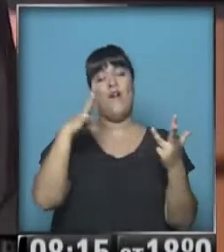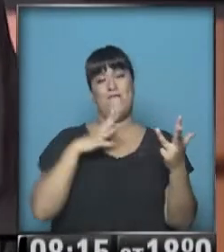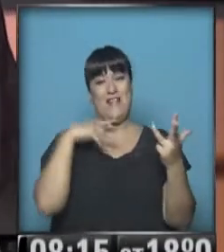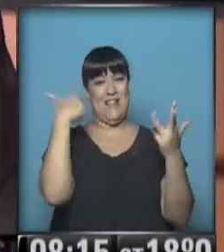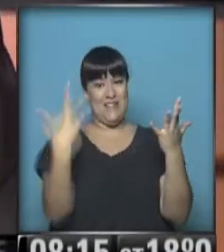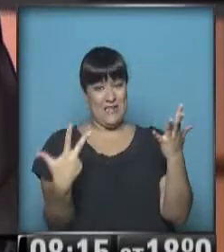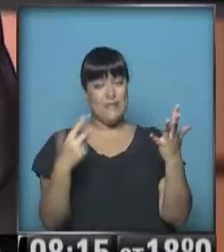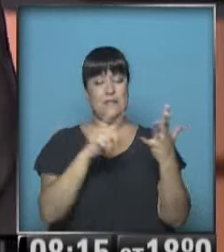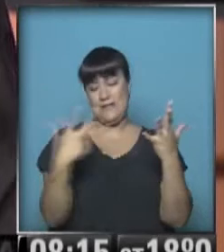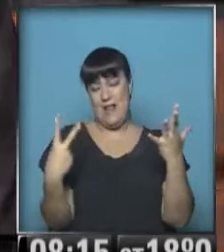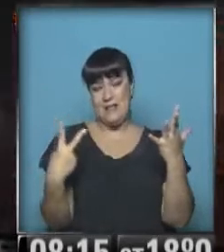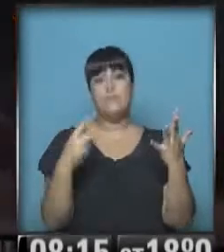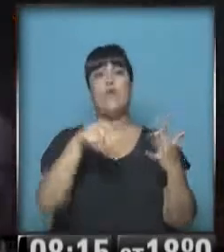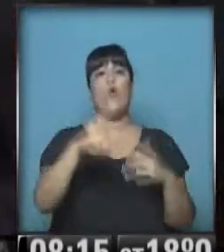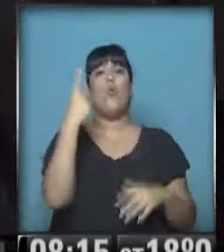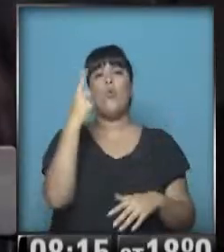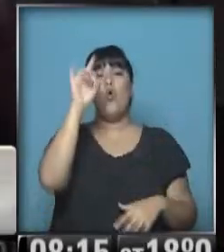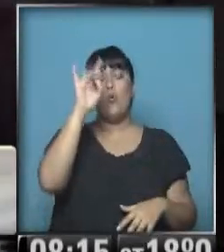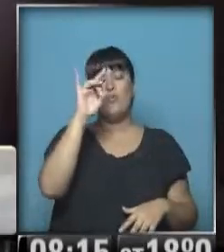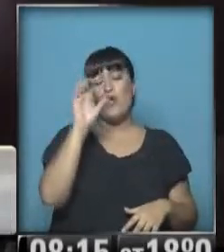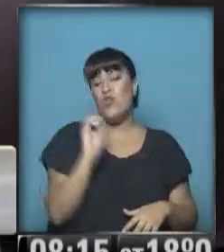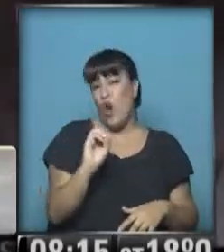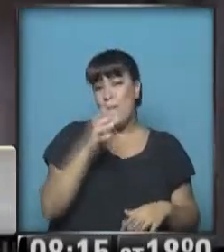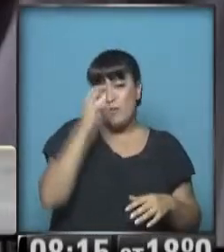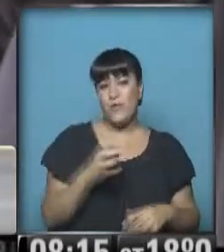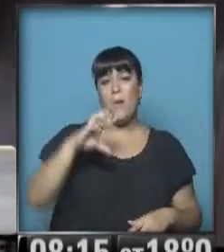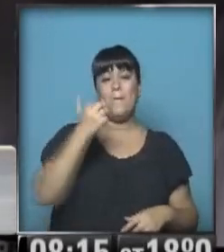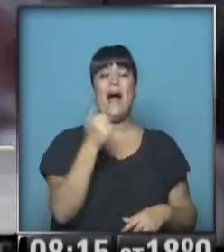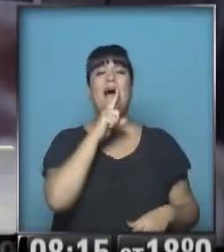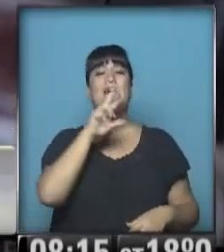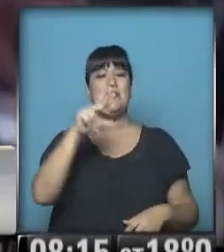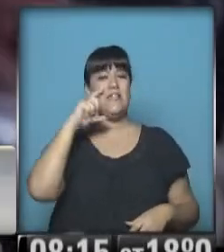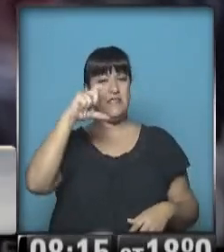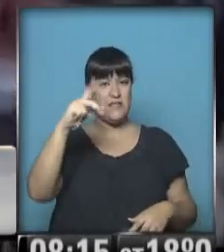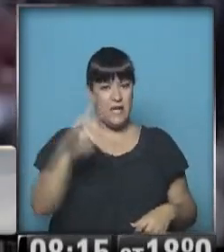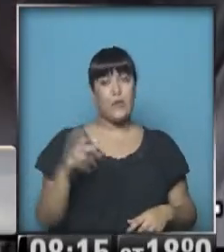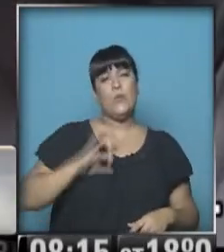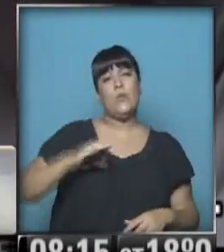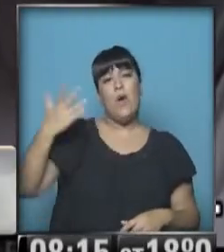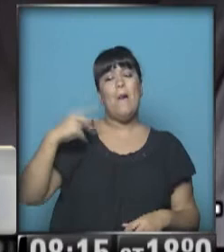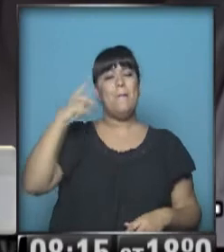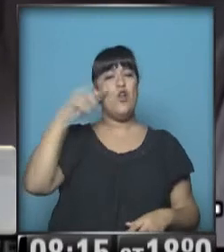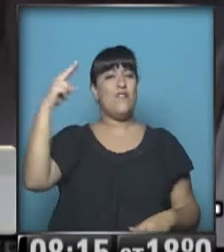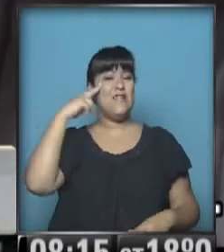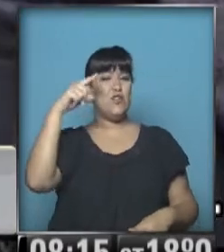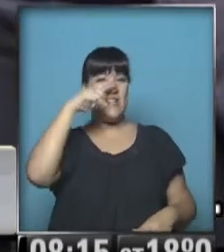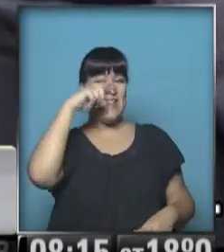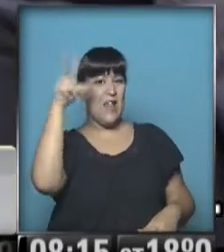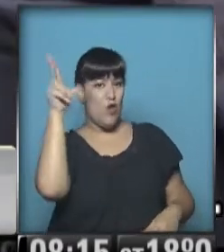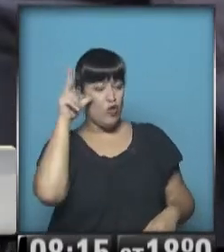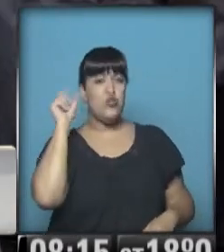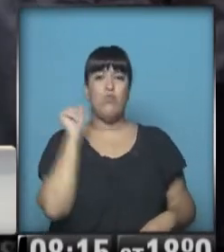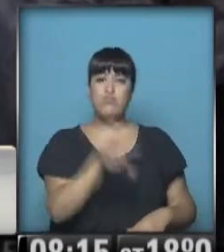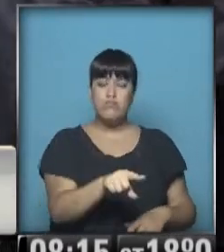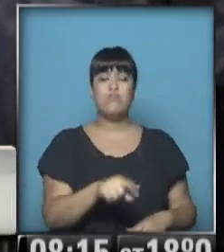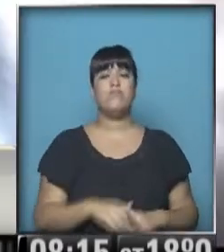tres y el primero de ellos llega con nombre propio. Patrick se llama y es una remake de una película de 1978. La acción nos lleva